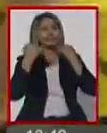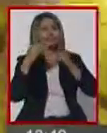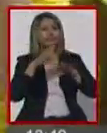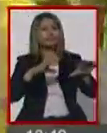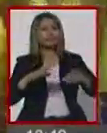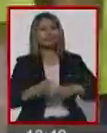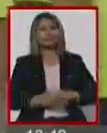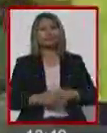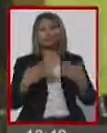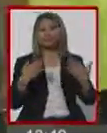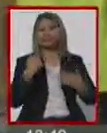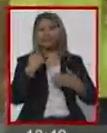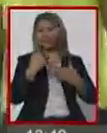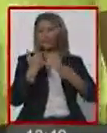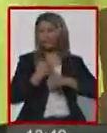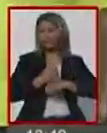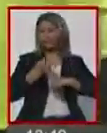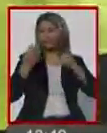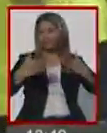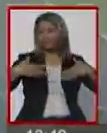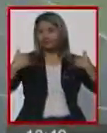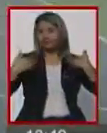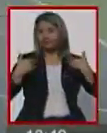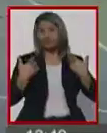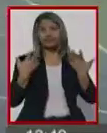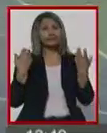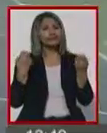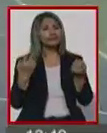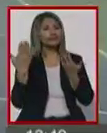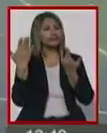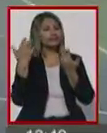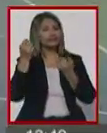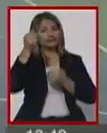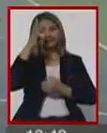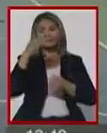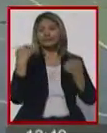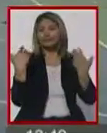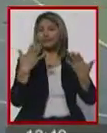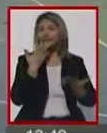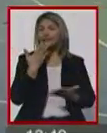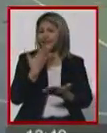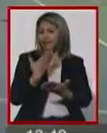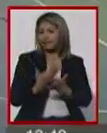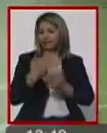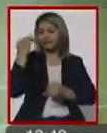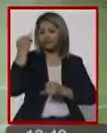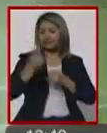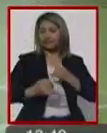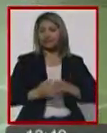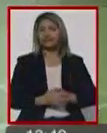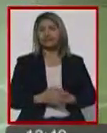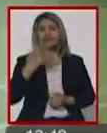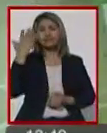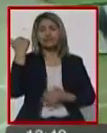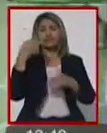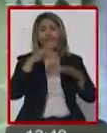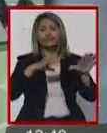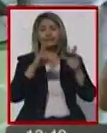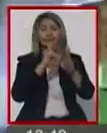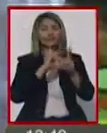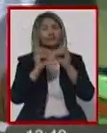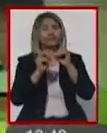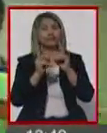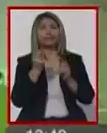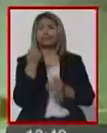acto. Entonces estamos muy contentos, muy felices y ojalá Dios quiera que todo nos salga bien hasta la finalización. Porque estas actividades